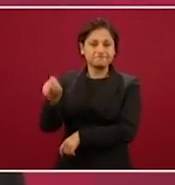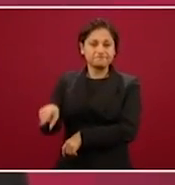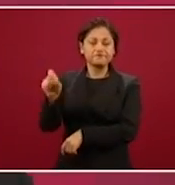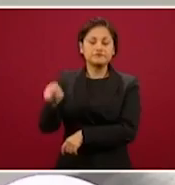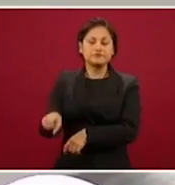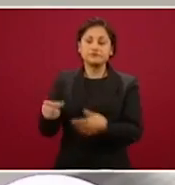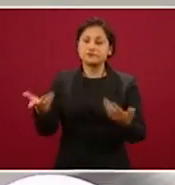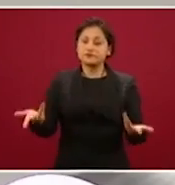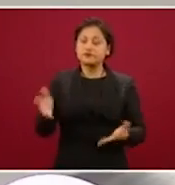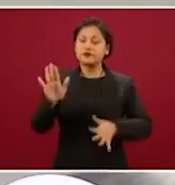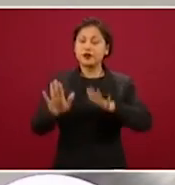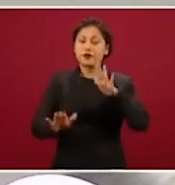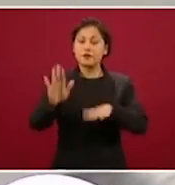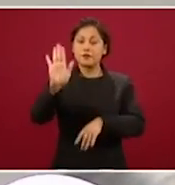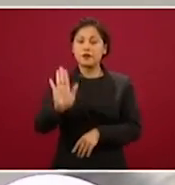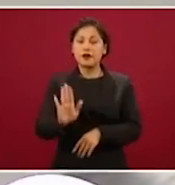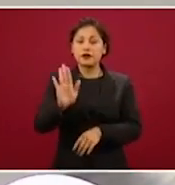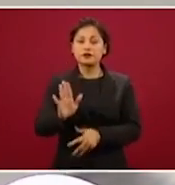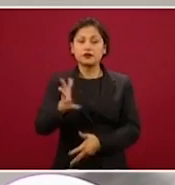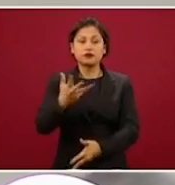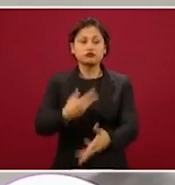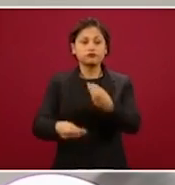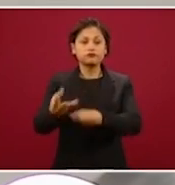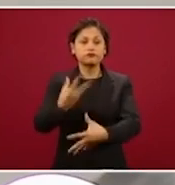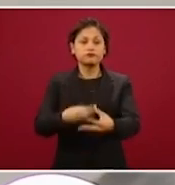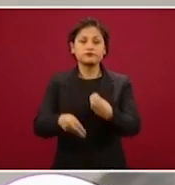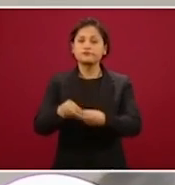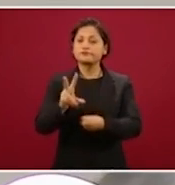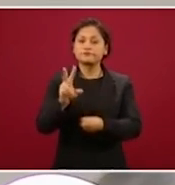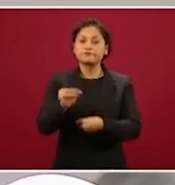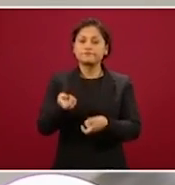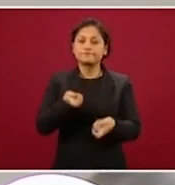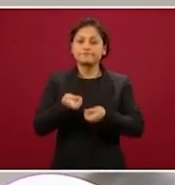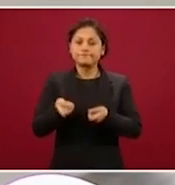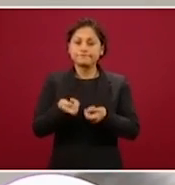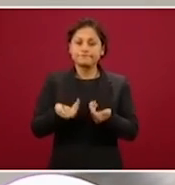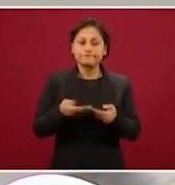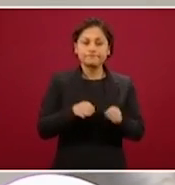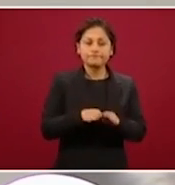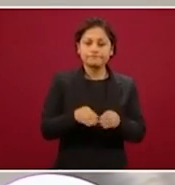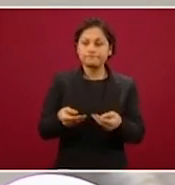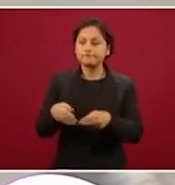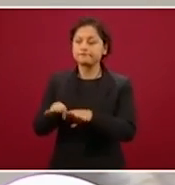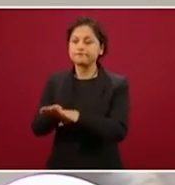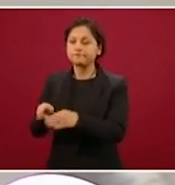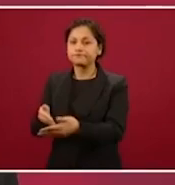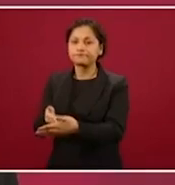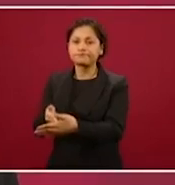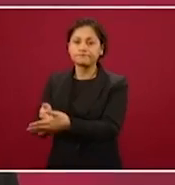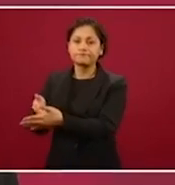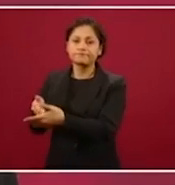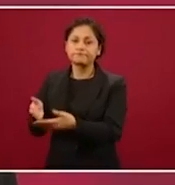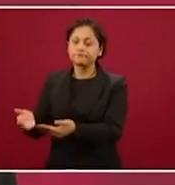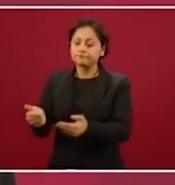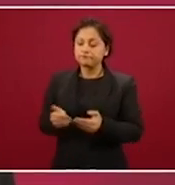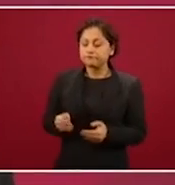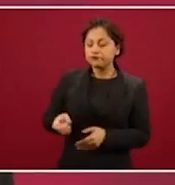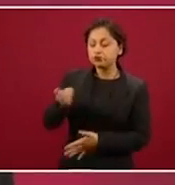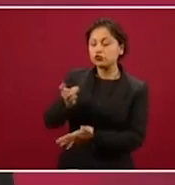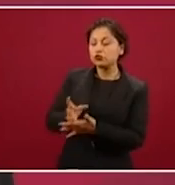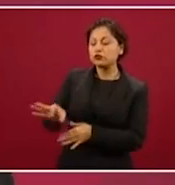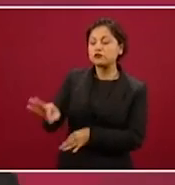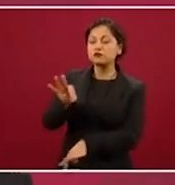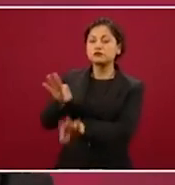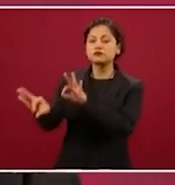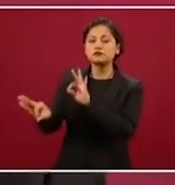no se permitía que entraran medicamentos del extranjero.